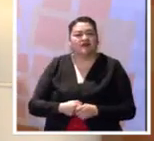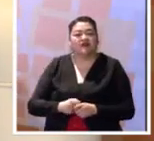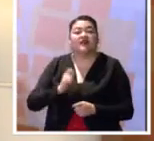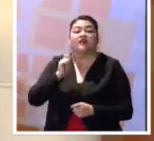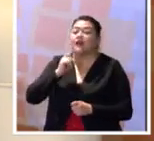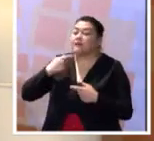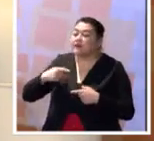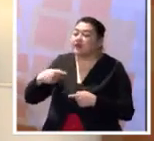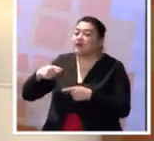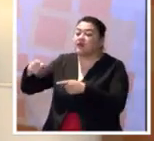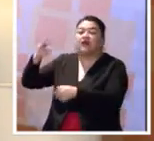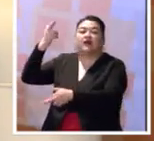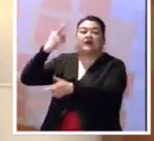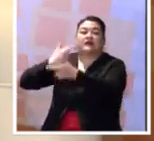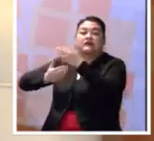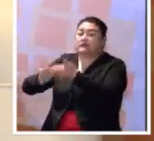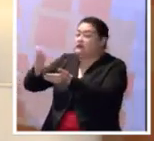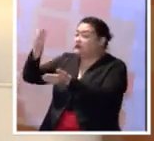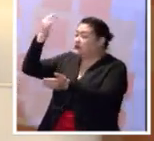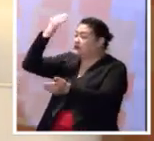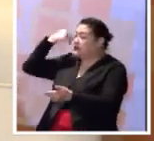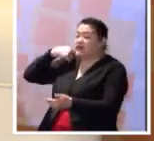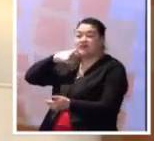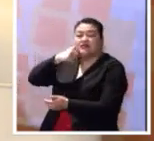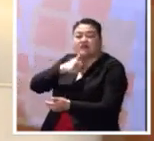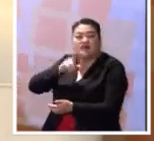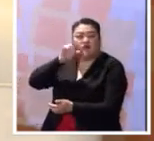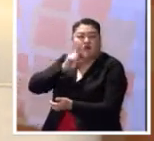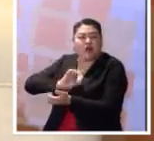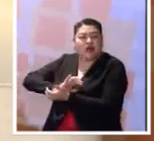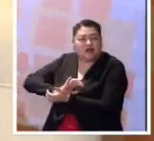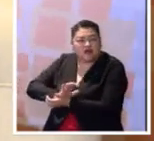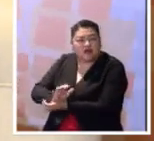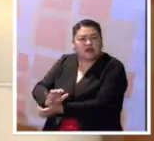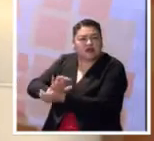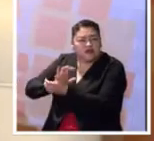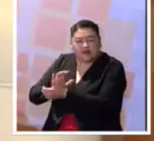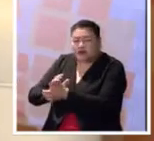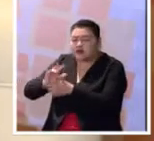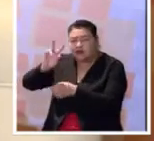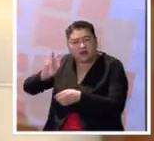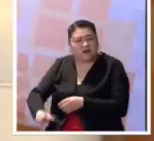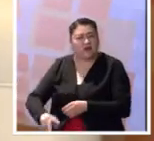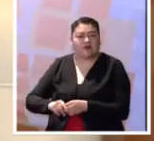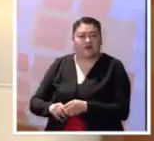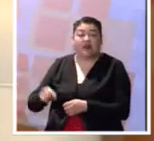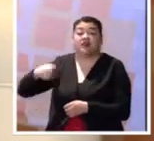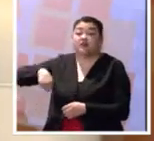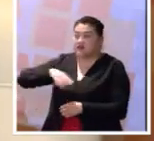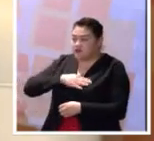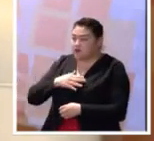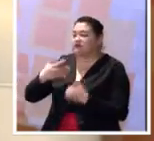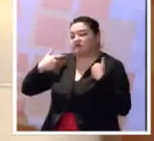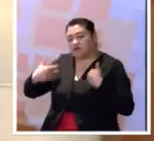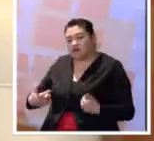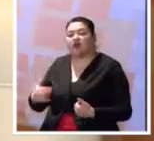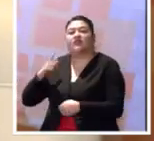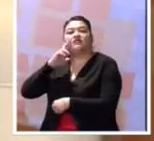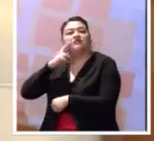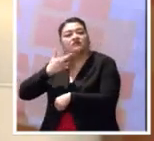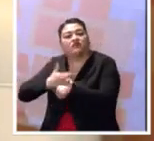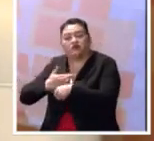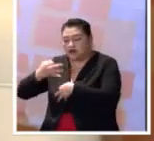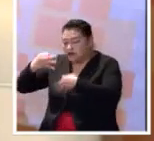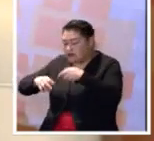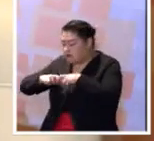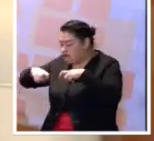tracto histórico y cultural que ha formado nuestras naciones. Sin duda, nosotros como juzgadores y como actores